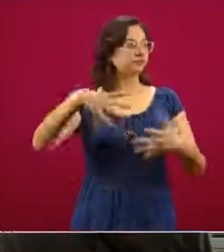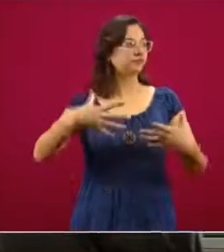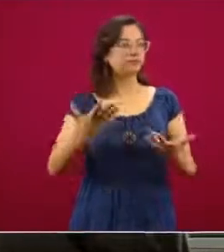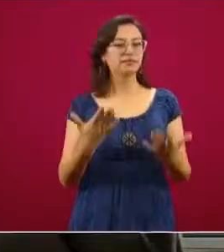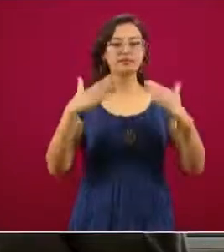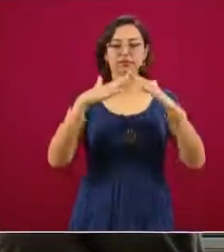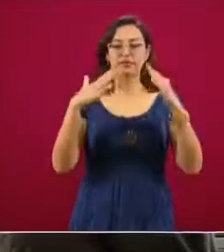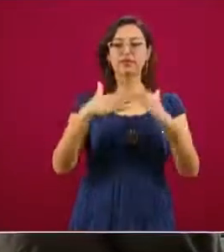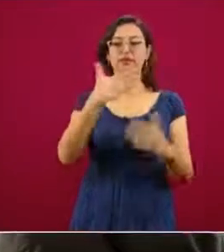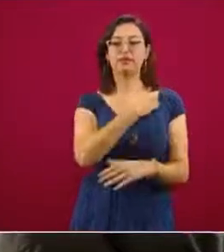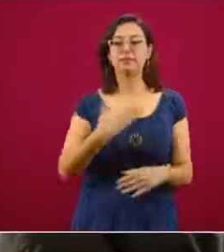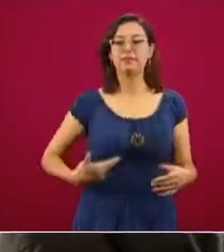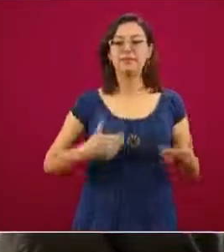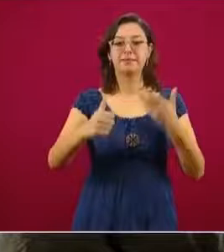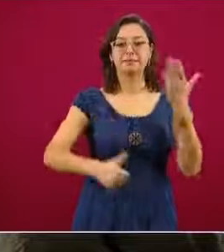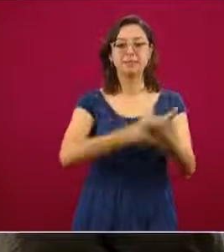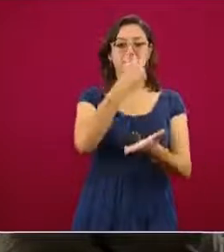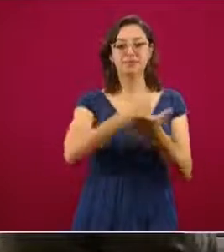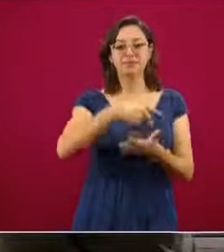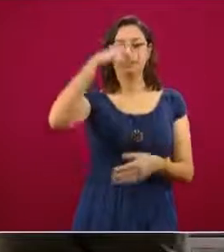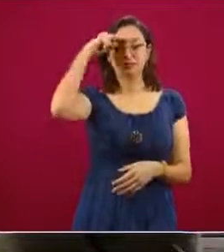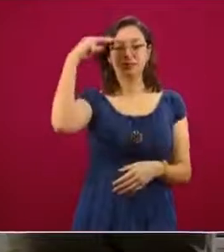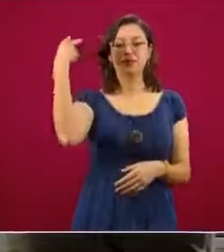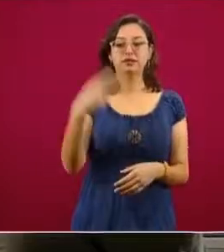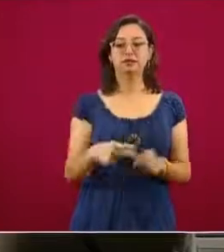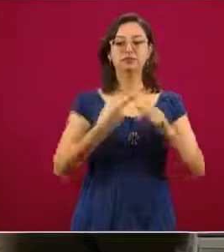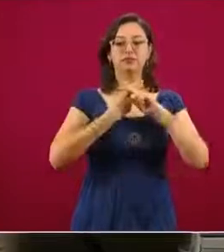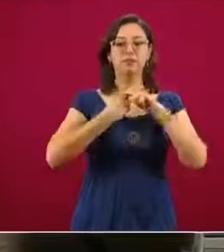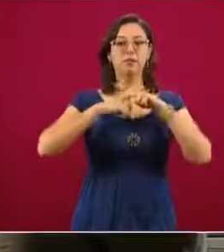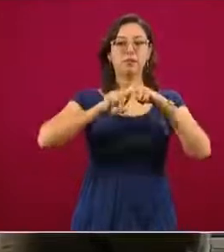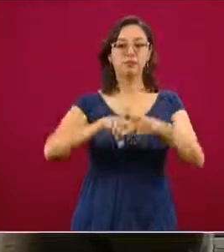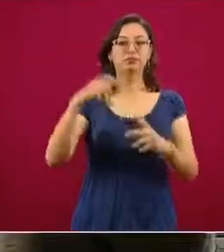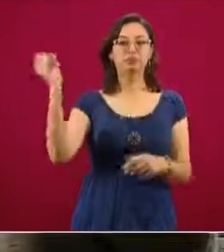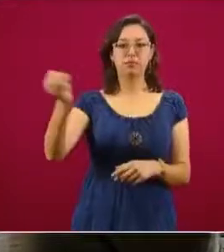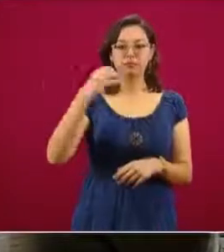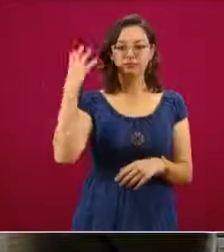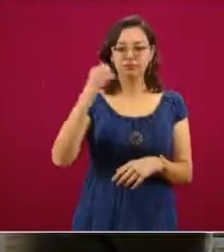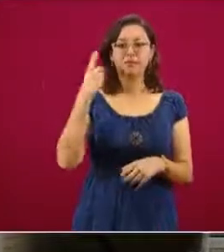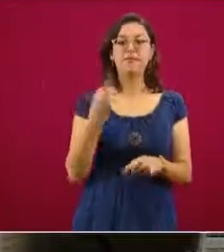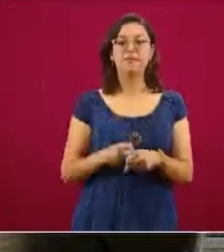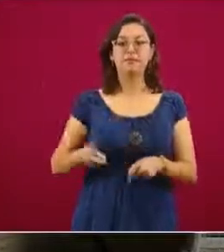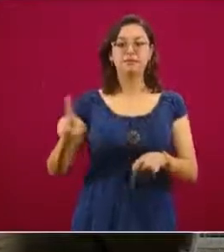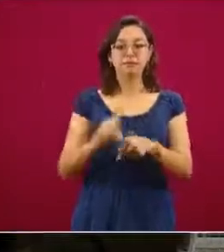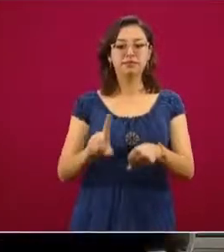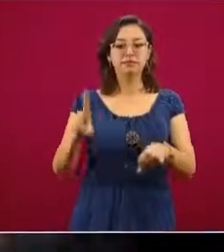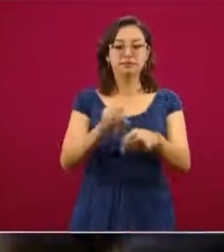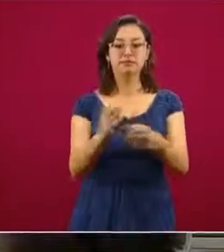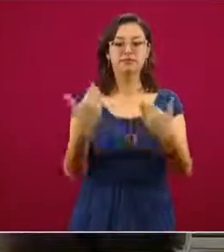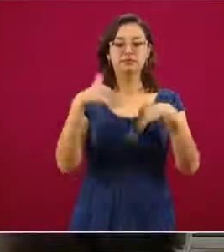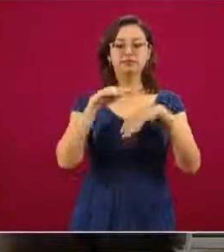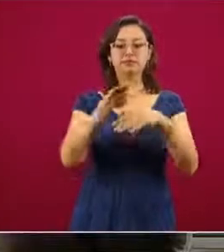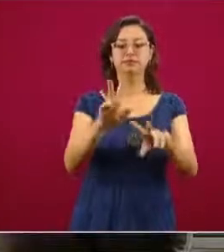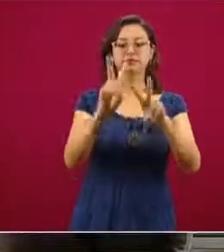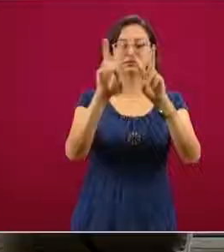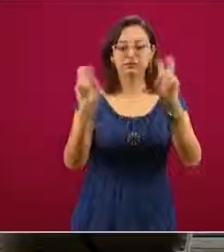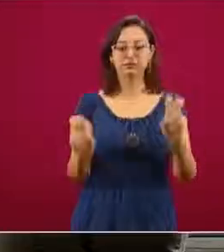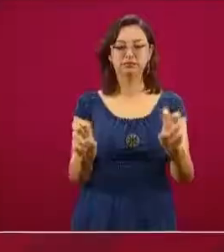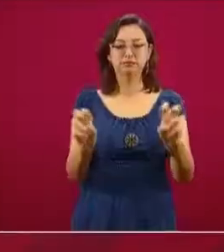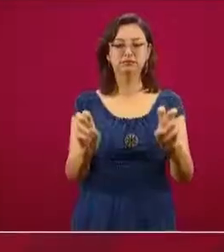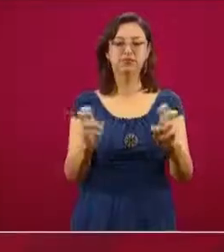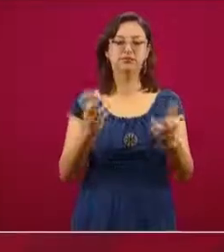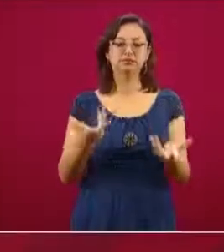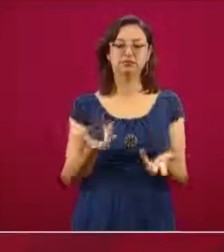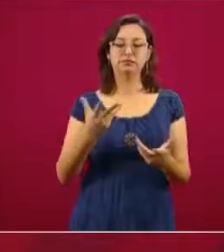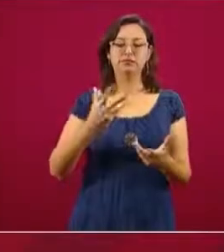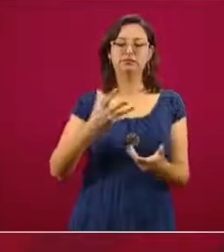México, en la Ciudad de México, y vamos a empezar la conferencia de prensa diaria sobre la situación de la